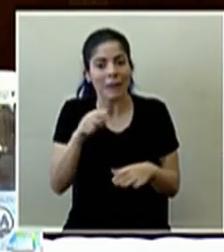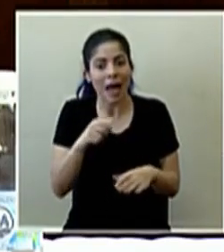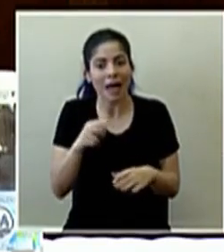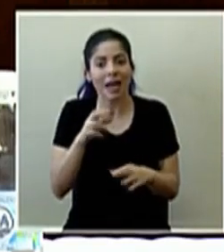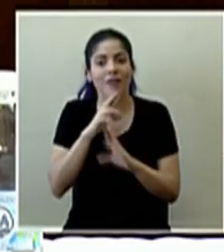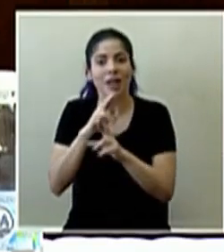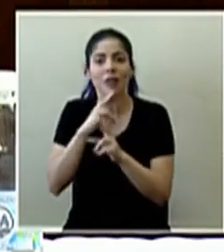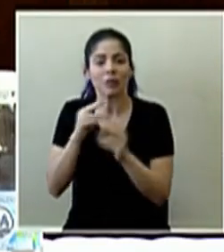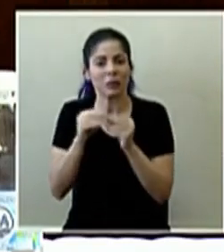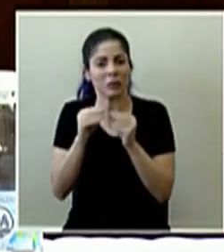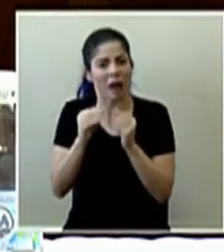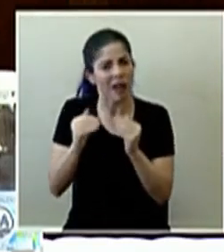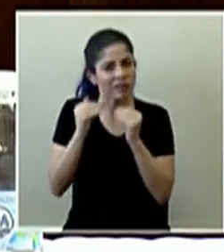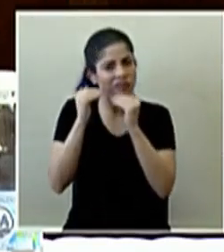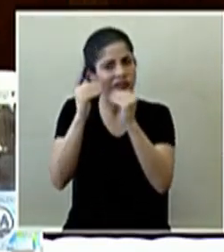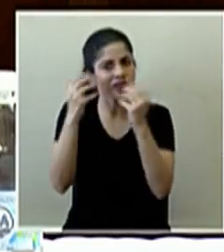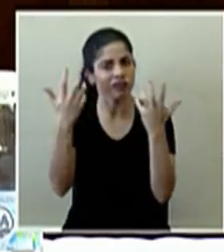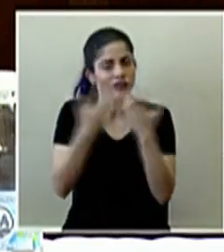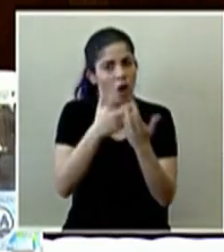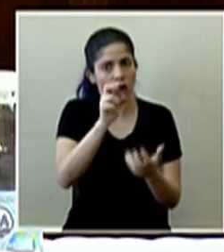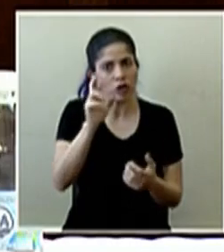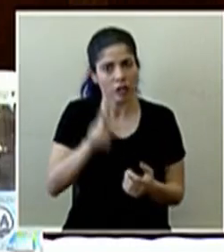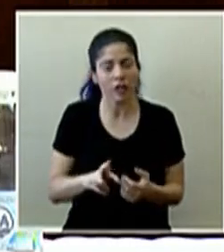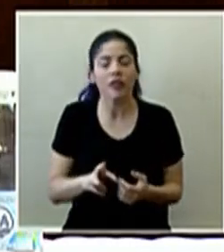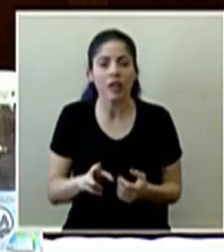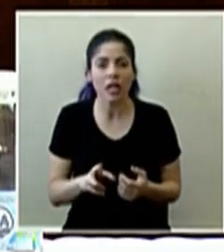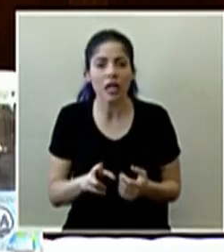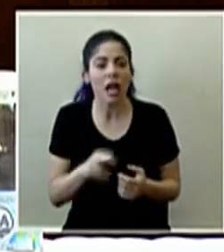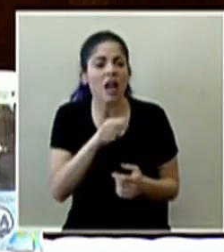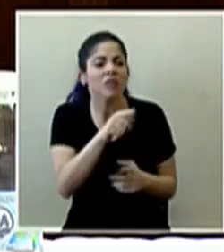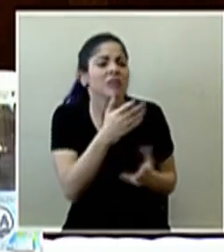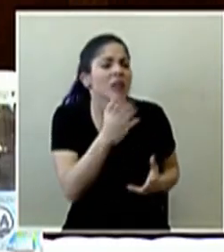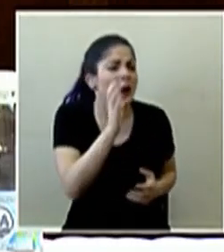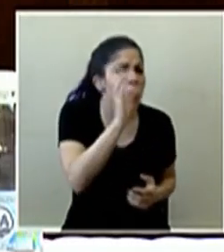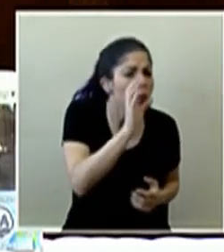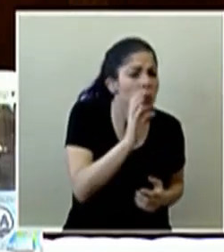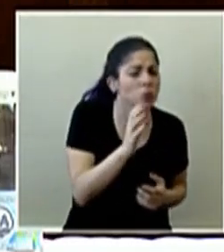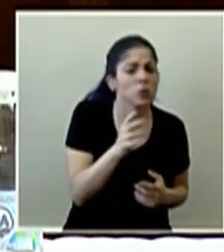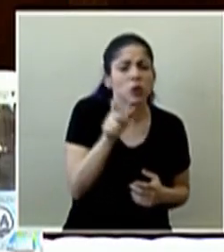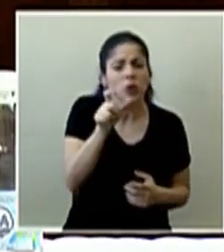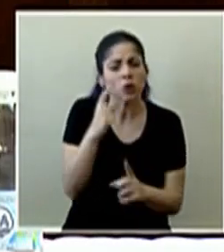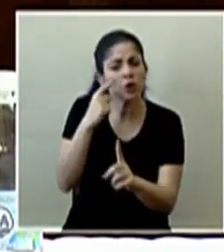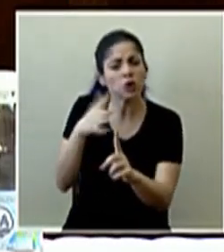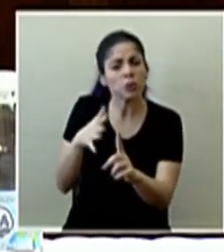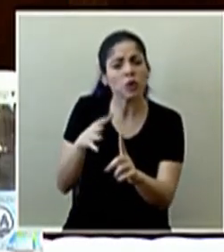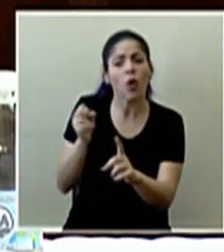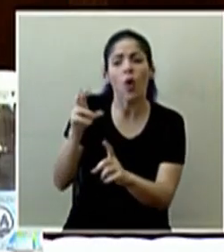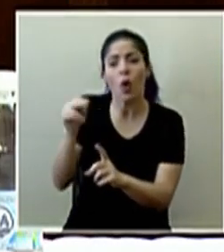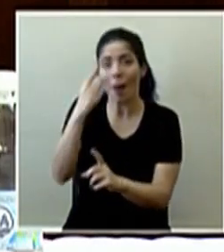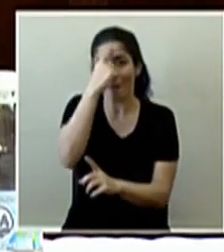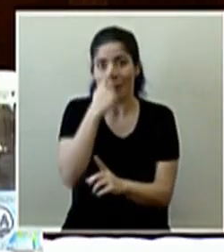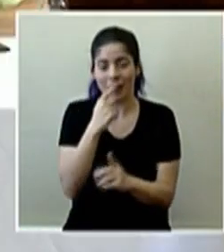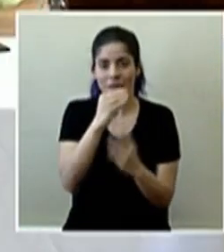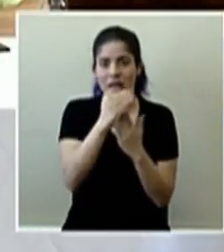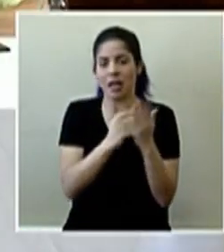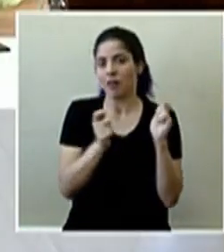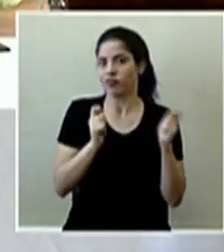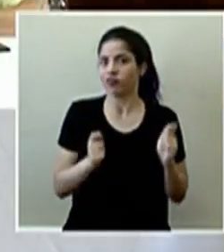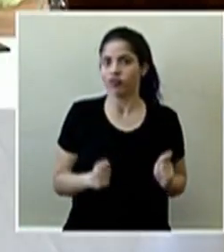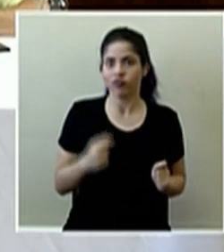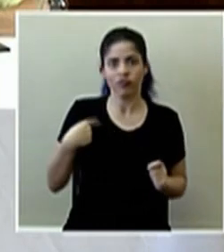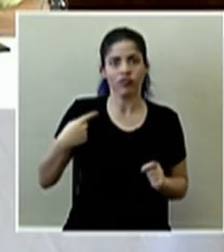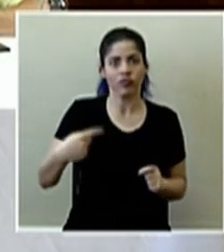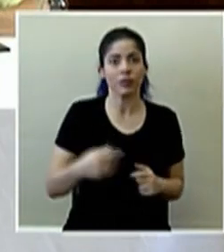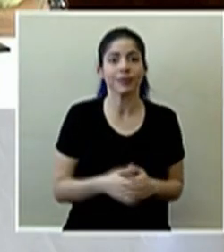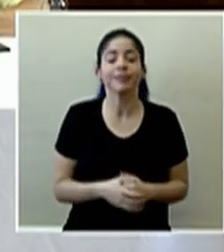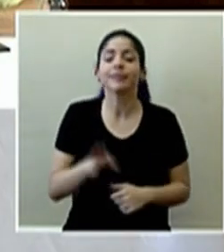a los lineamientos de Costa Rica en cuanto a qué se busca, qué es un caso sospechoso y qué no. En la